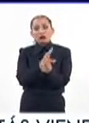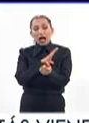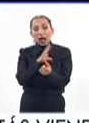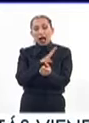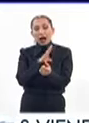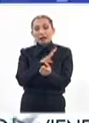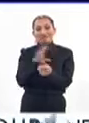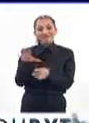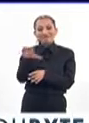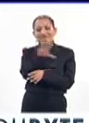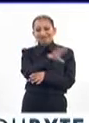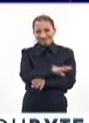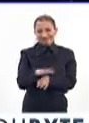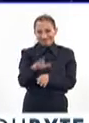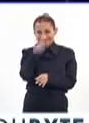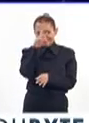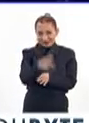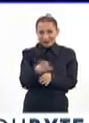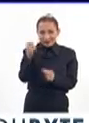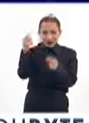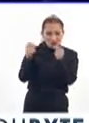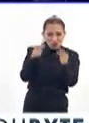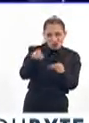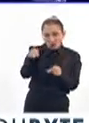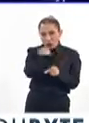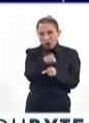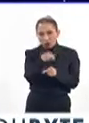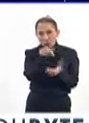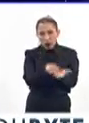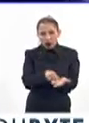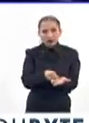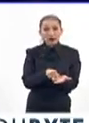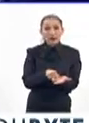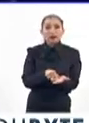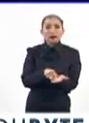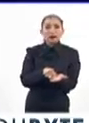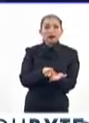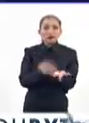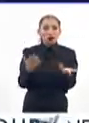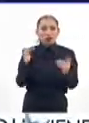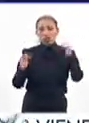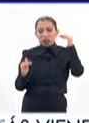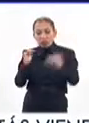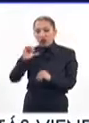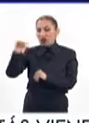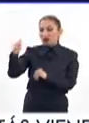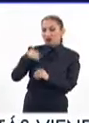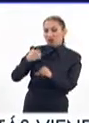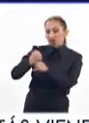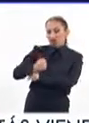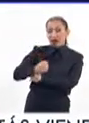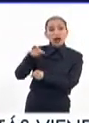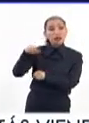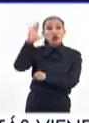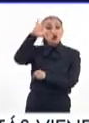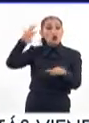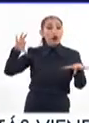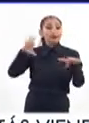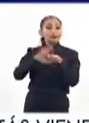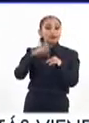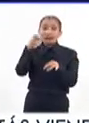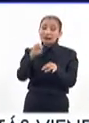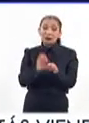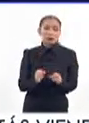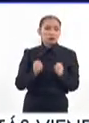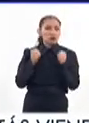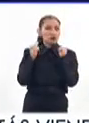instalado en nuestro país, en algunas zonas por desigualdad, en otras por violencia, es la cultura. Es